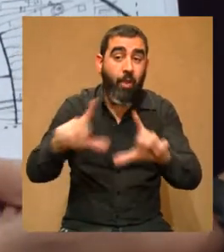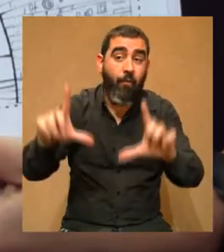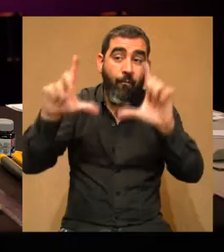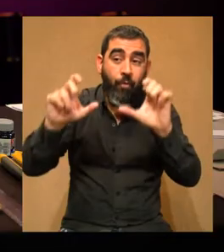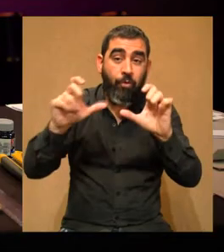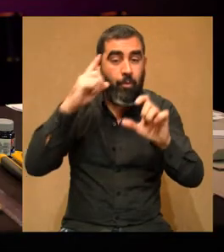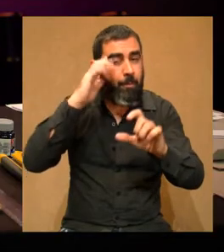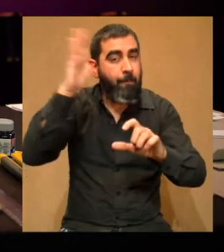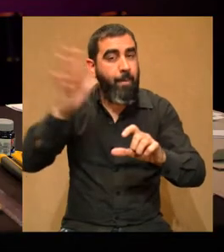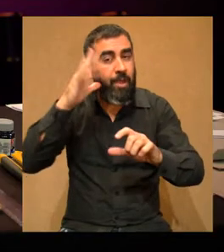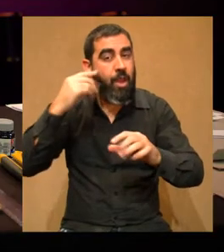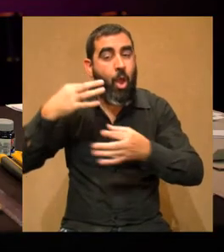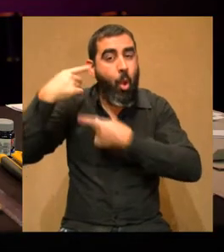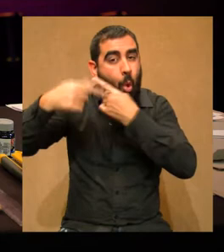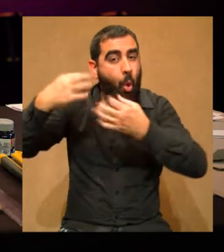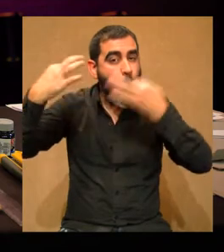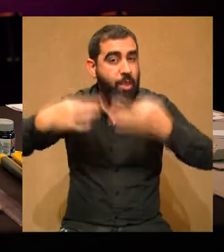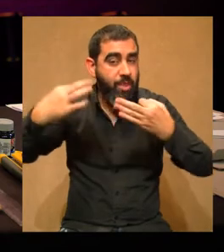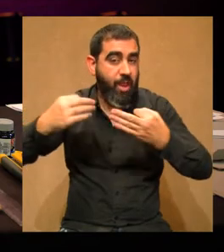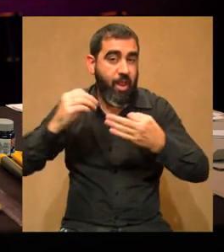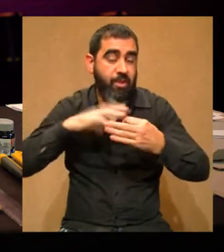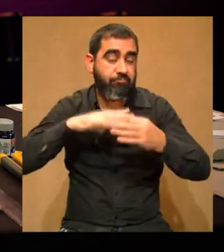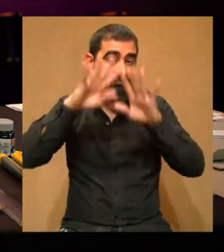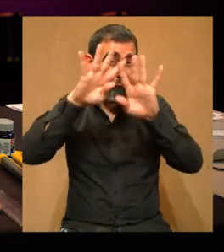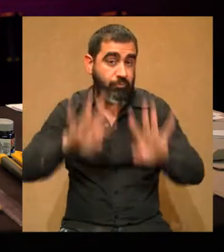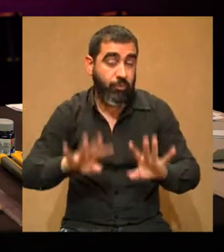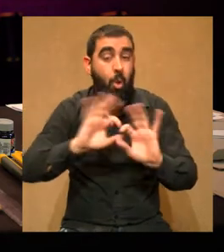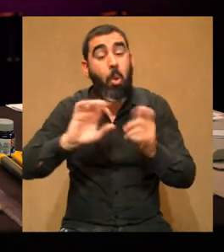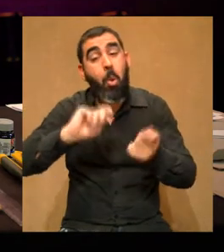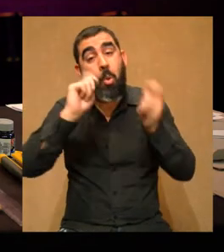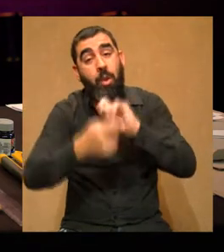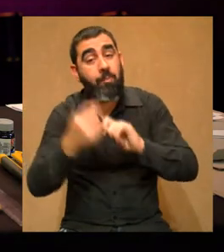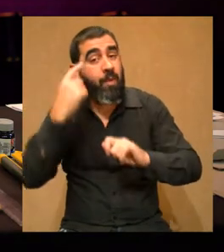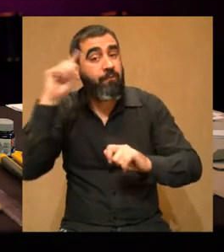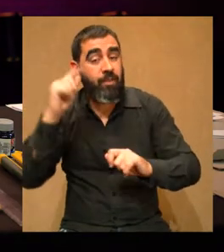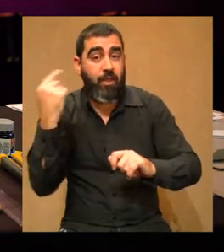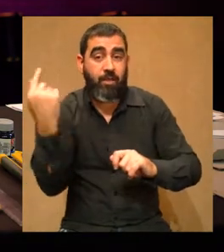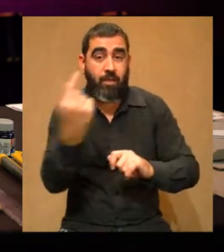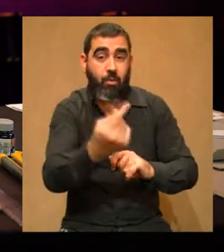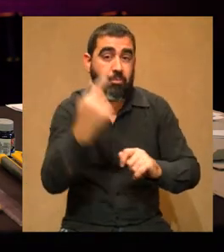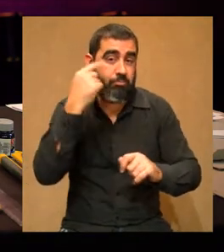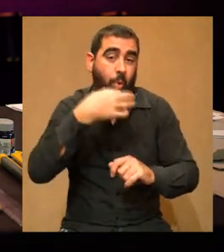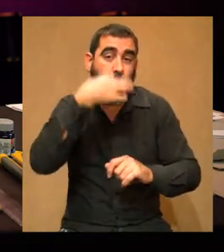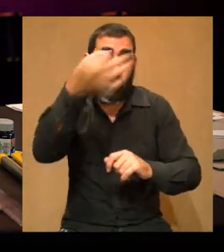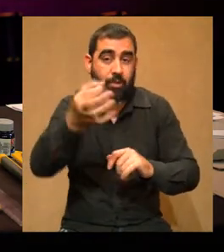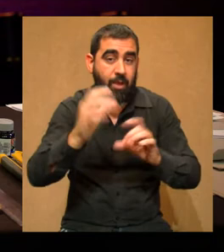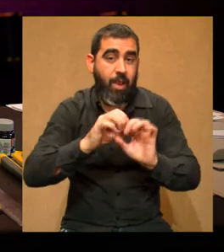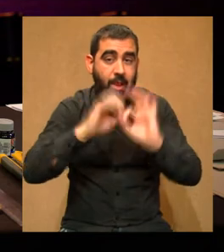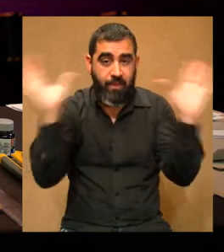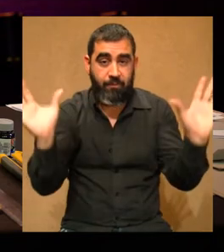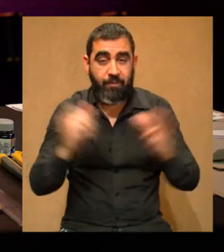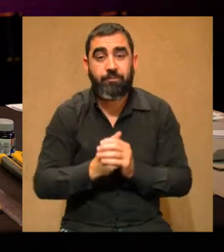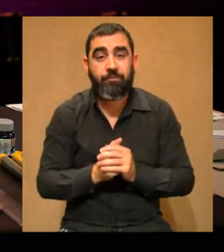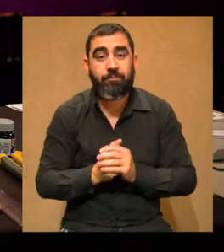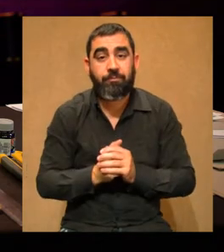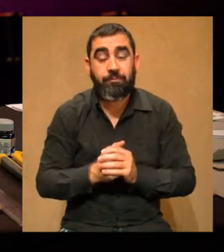fotografías cómo eran los colores originales de los telones del corsario o si no cambiarla hacer con claro lo que ustedes quieran hace de este libre